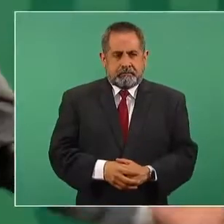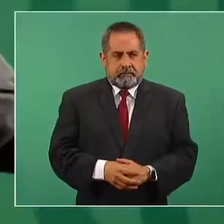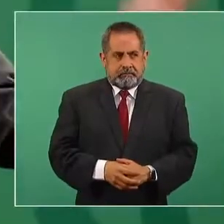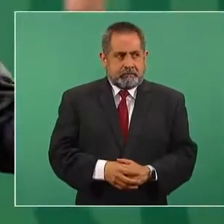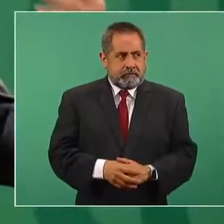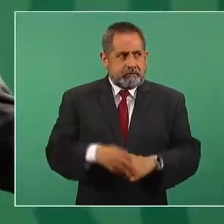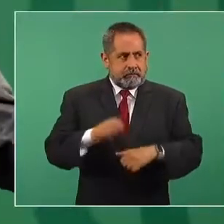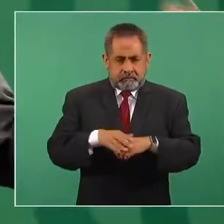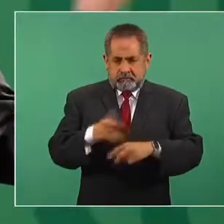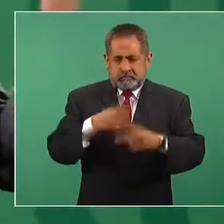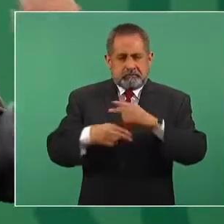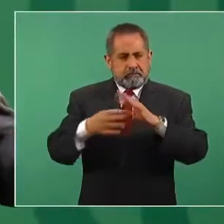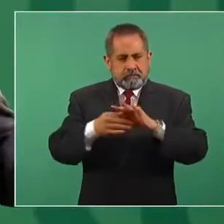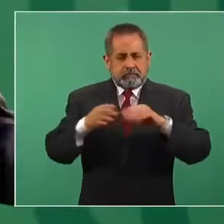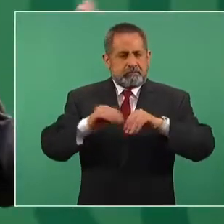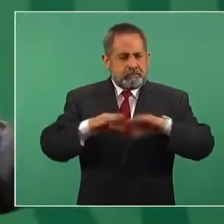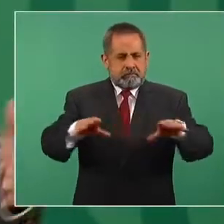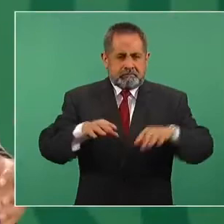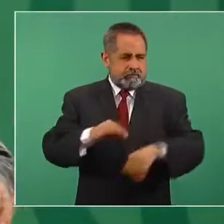Conseguir vacunas